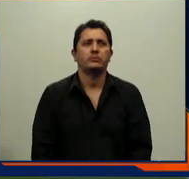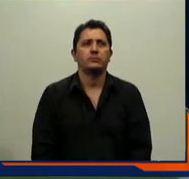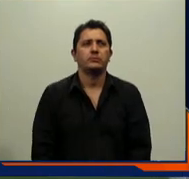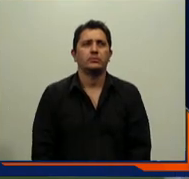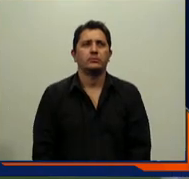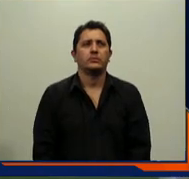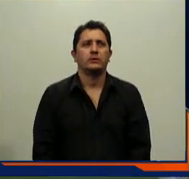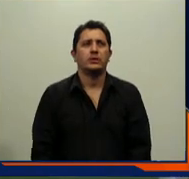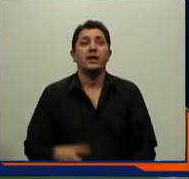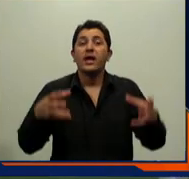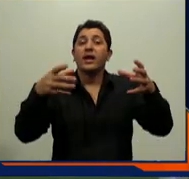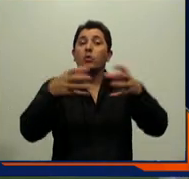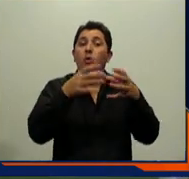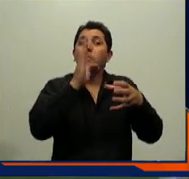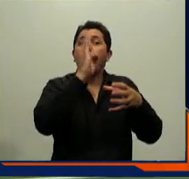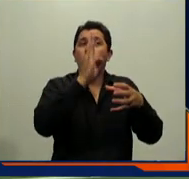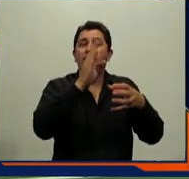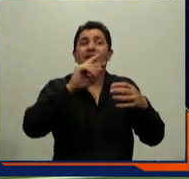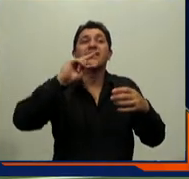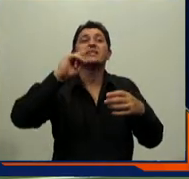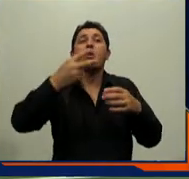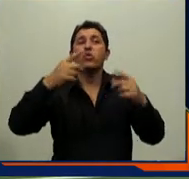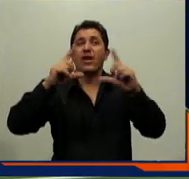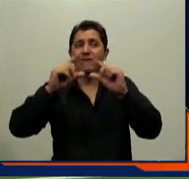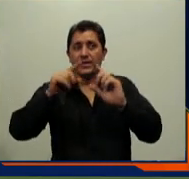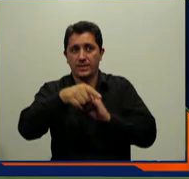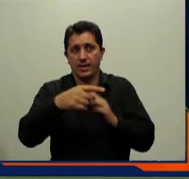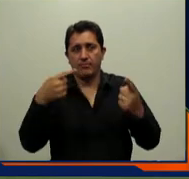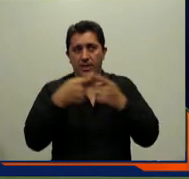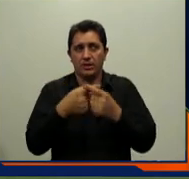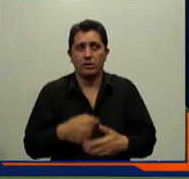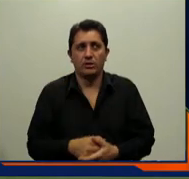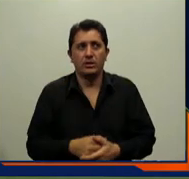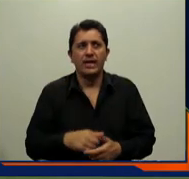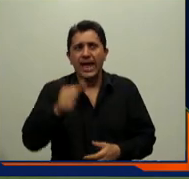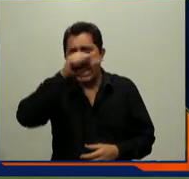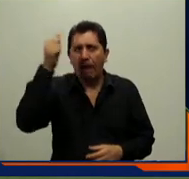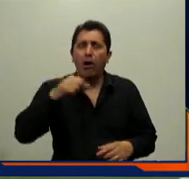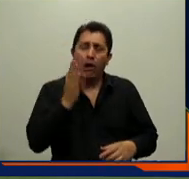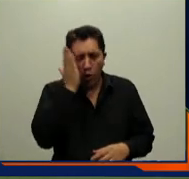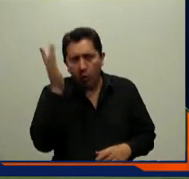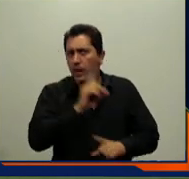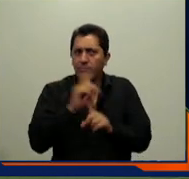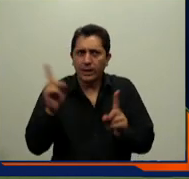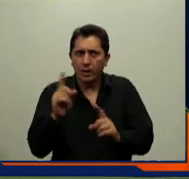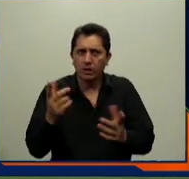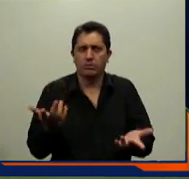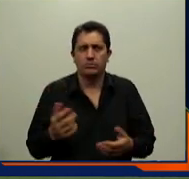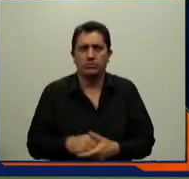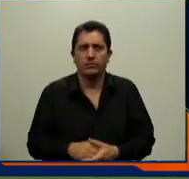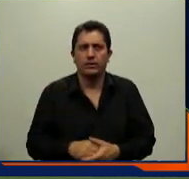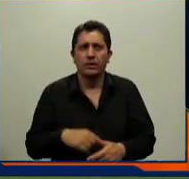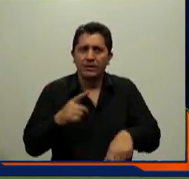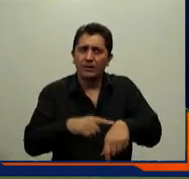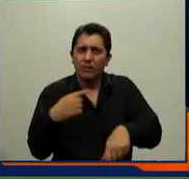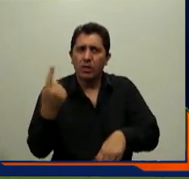En este encuentro por el grupo B, segunda fecha, recordemos. Las Leonas que no se iban a quedar dormidas. Y